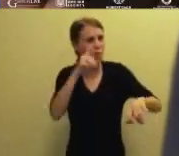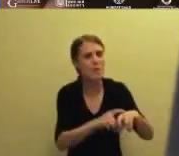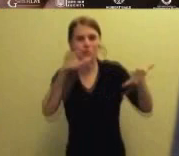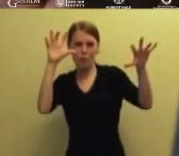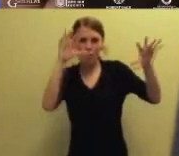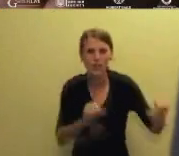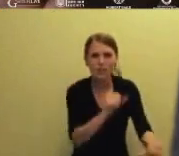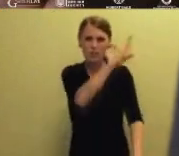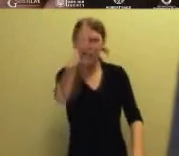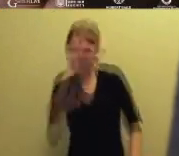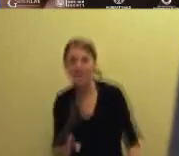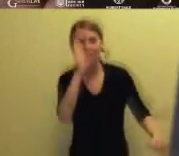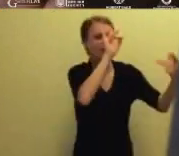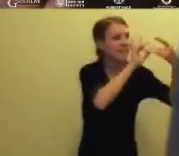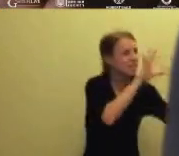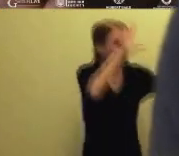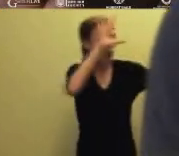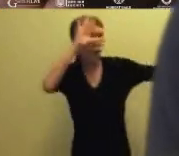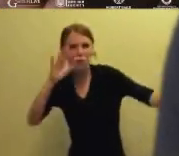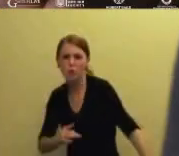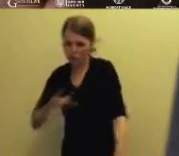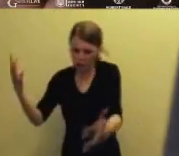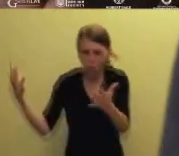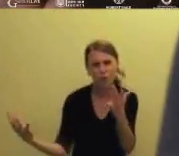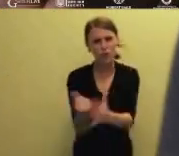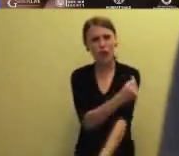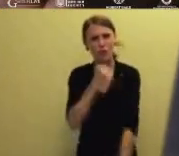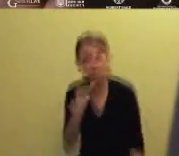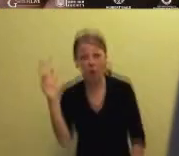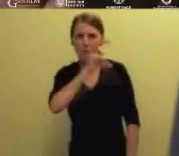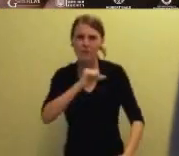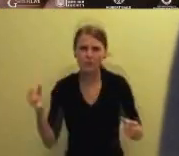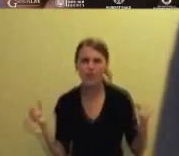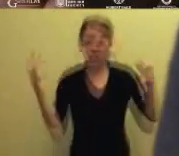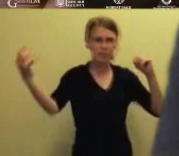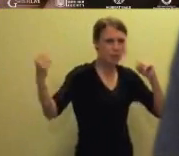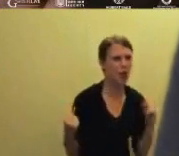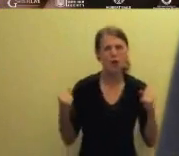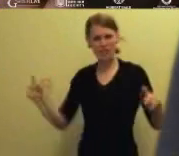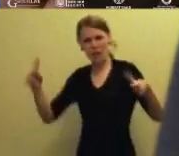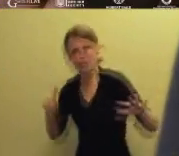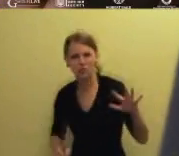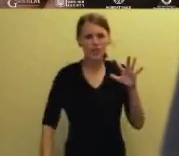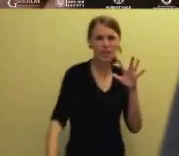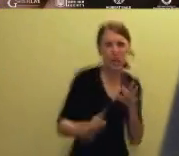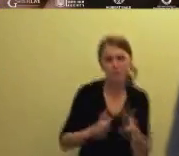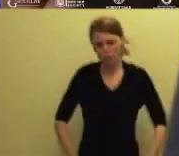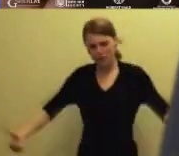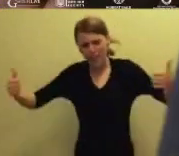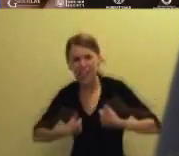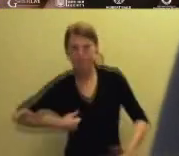ahí yo creo que para gustar a paladares muy selectos que están a lo mejor ya muy habitual o aburrido de consumir